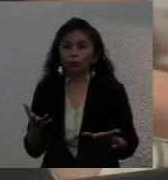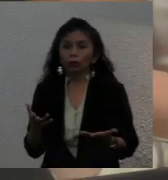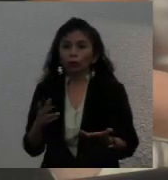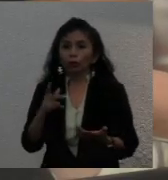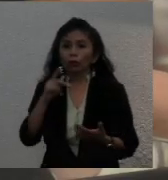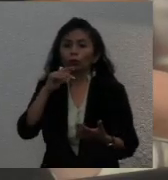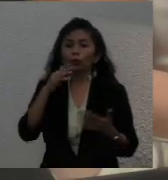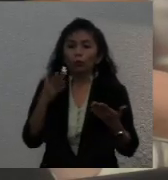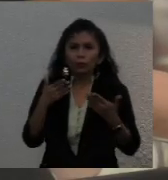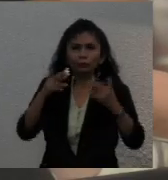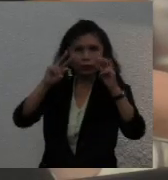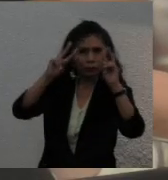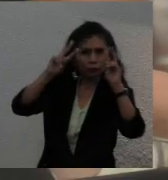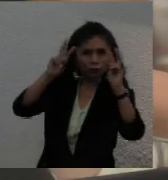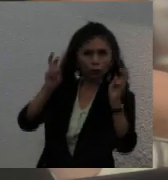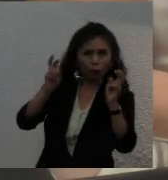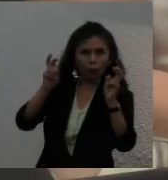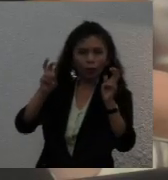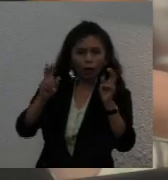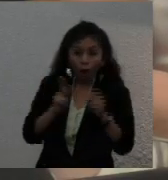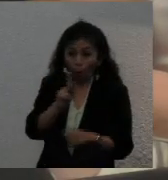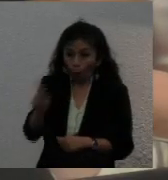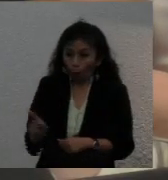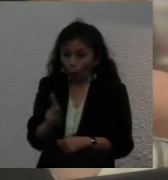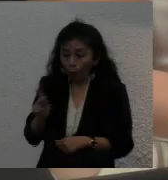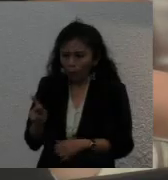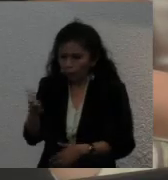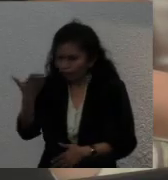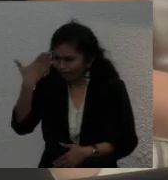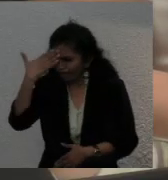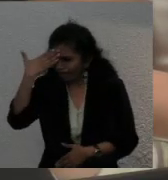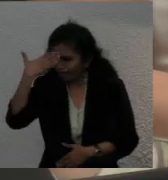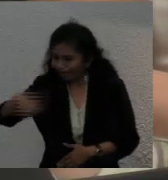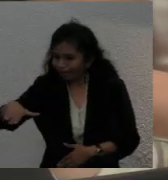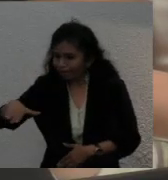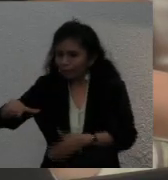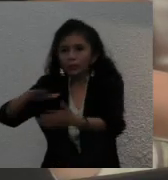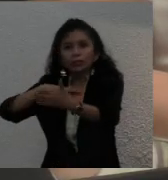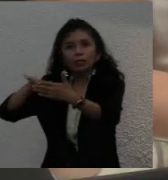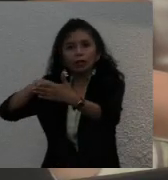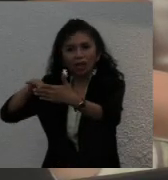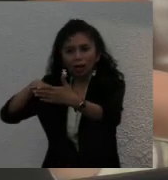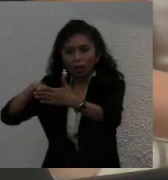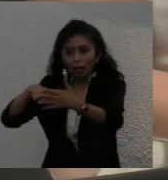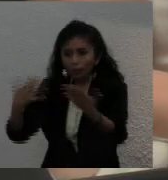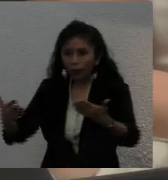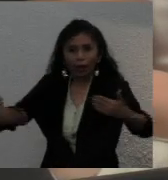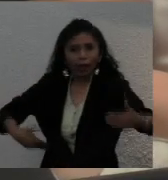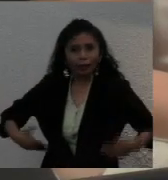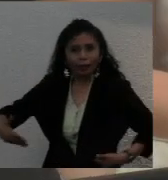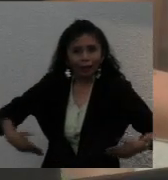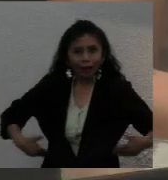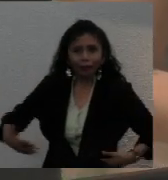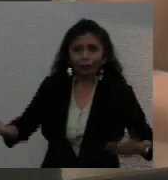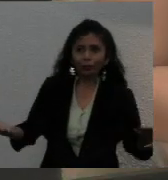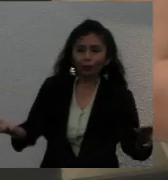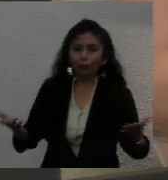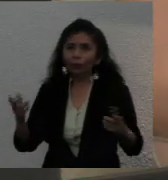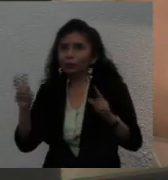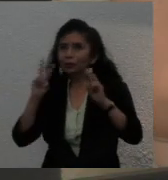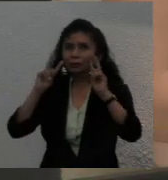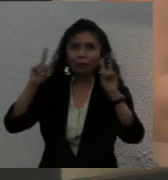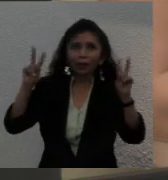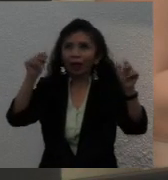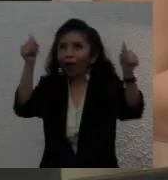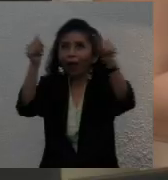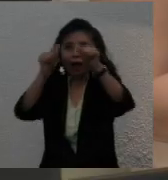Cicerón, abro comillas, un pueblo que sepa más, que lea, que vaya al teatro o que se admire ante el arte,